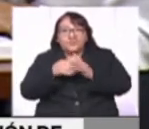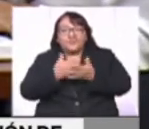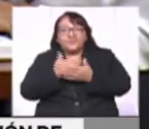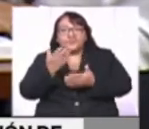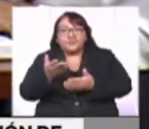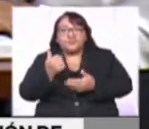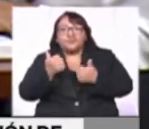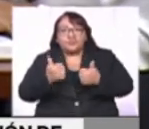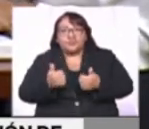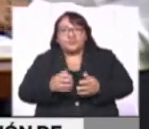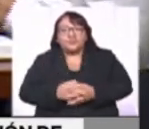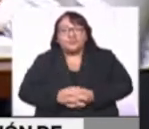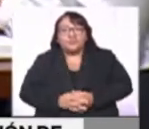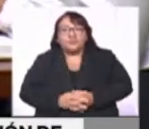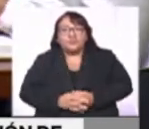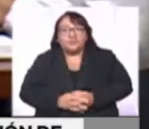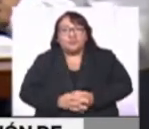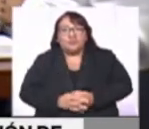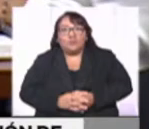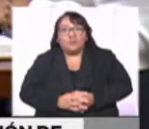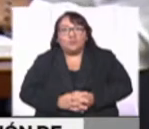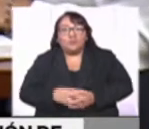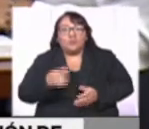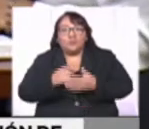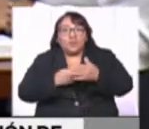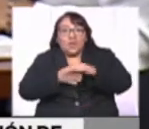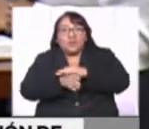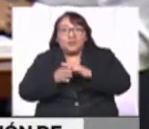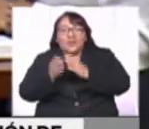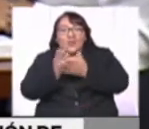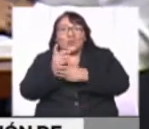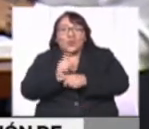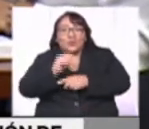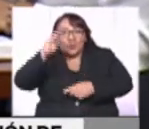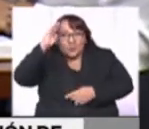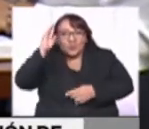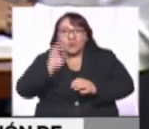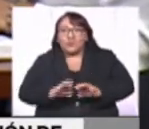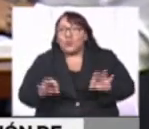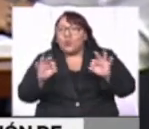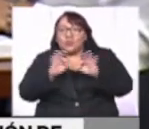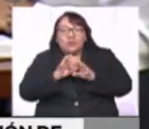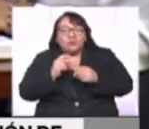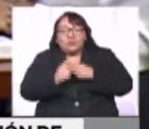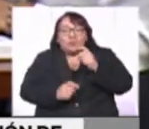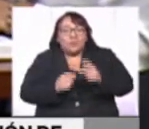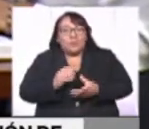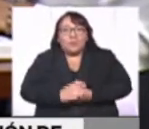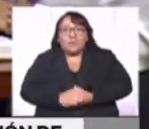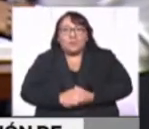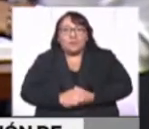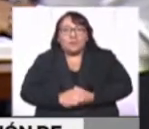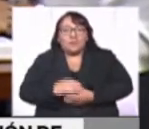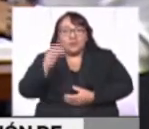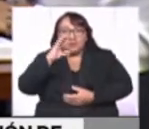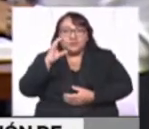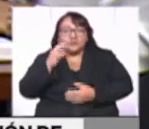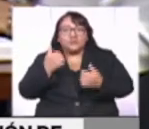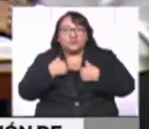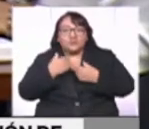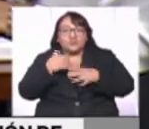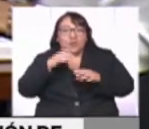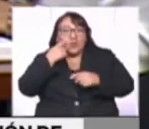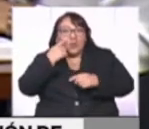es oportuna, en virtud de que el acceso a la educación policial es una demanda de muchos ciudadanos que buscan adquirir